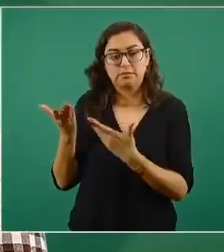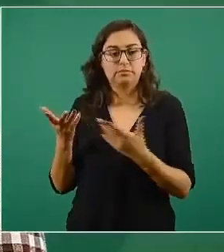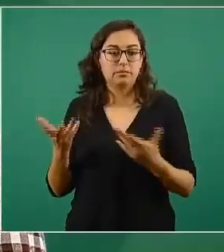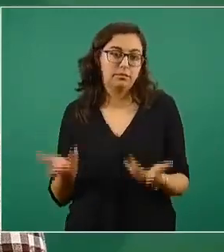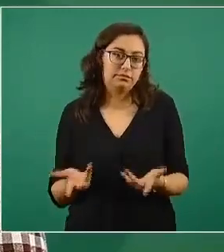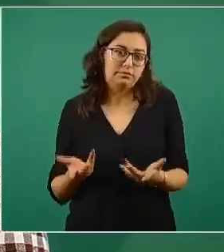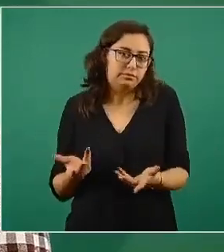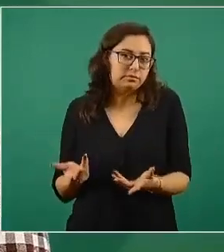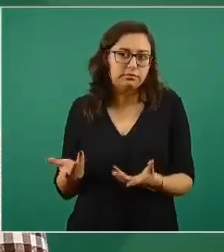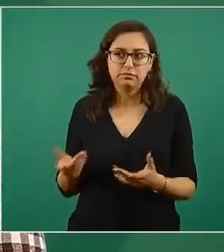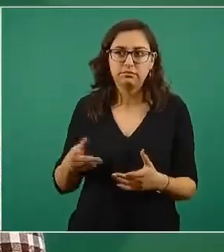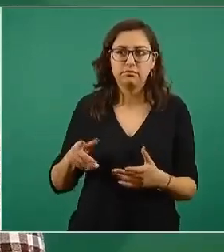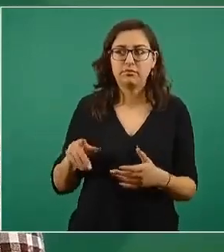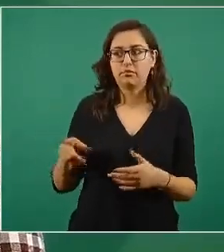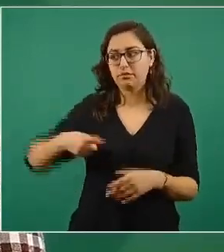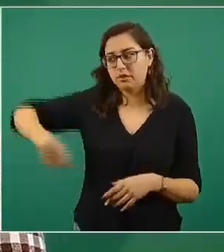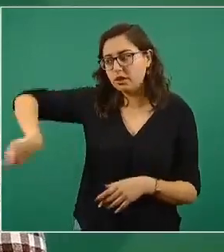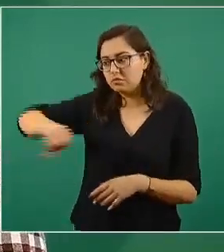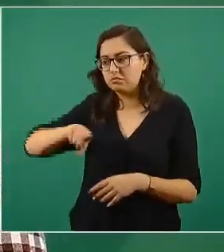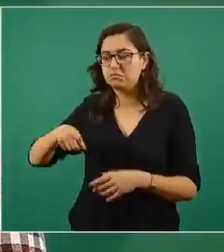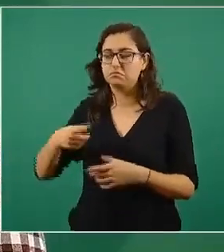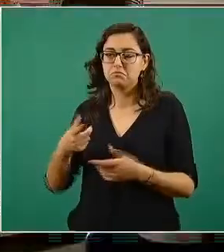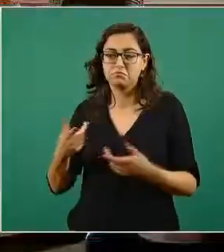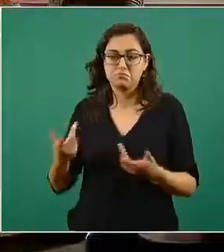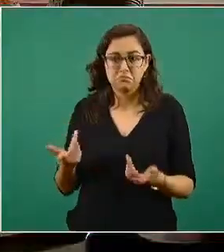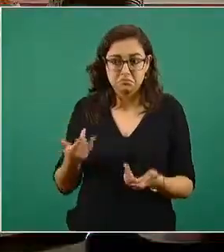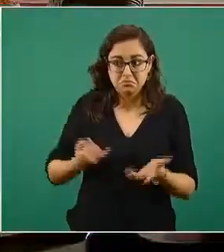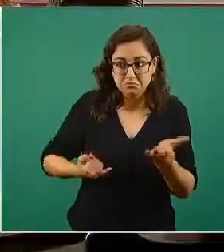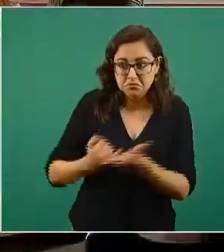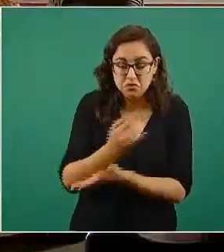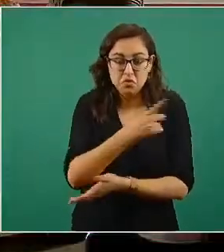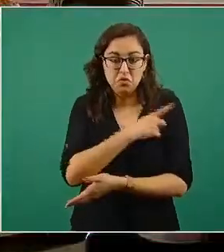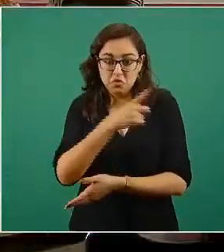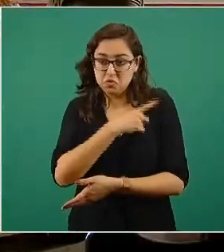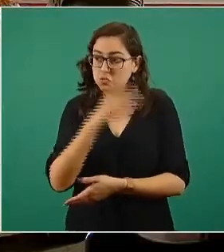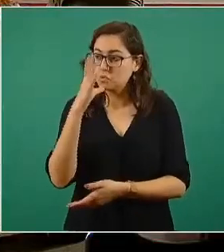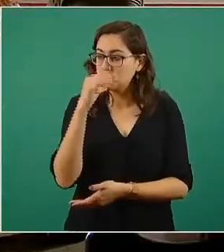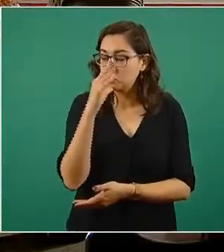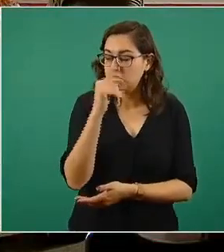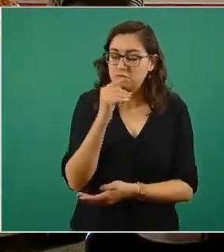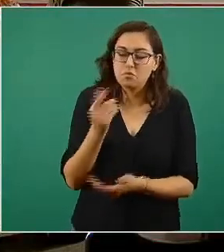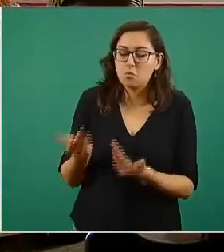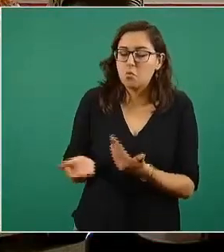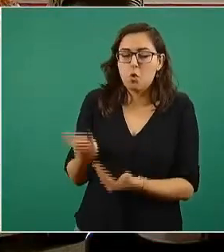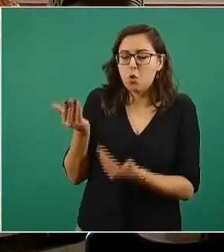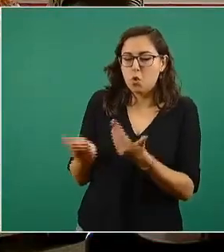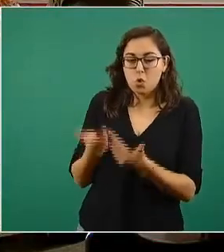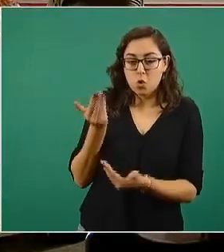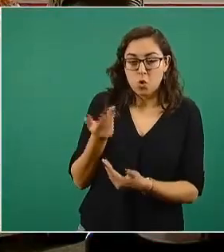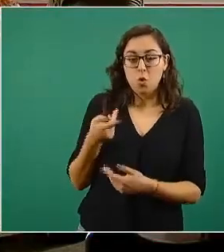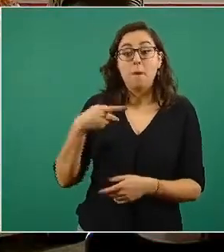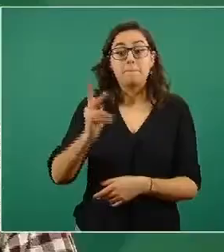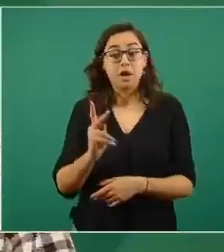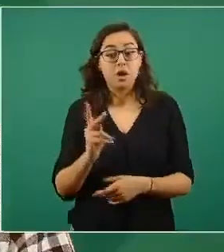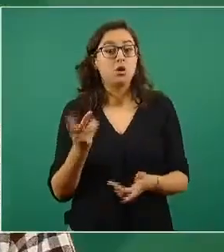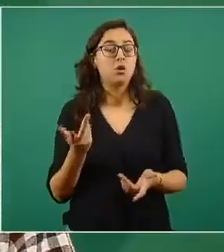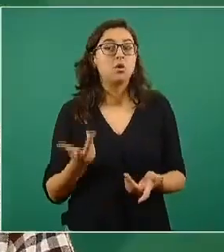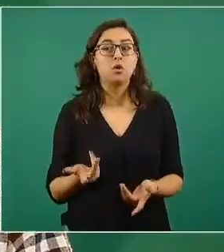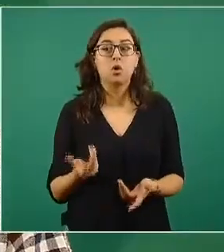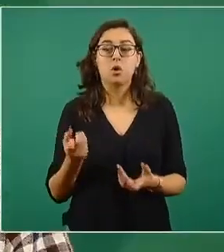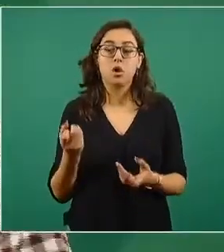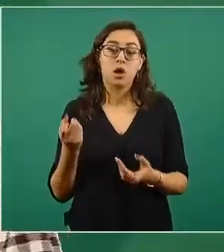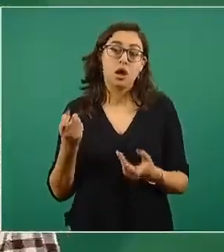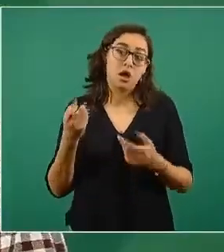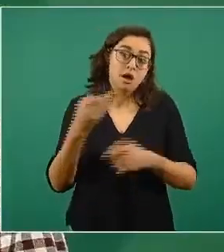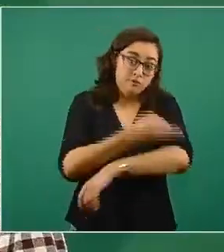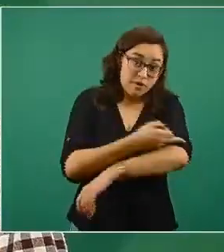tamaño poblacional, son pocas las personas que están en esta condición. Ahora, la recomendación que damos a toda familia que tiene